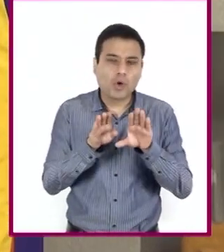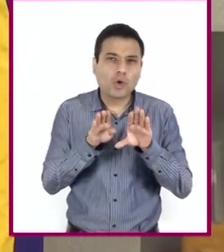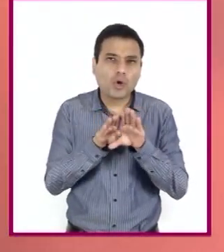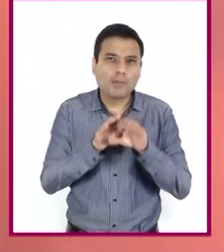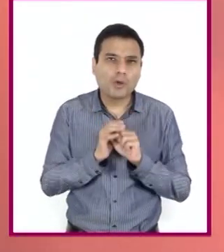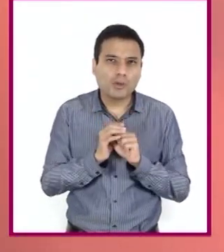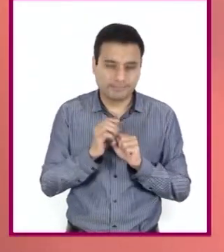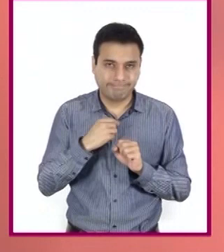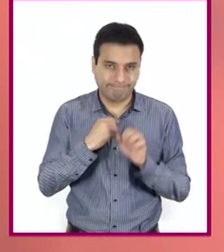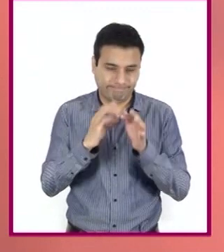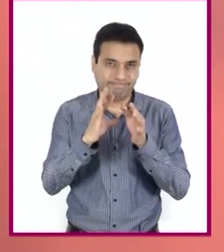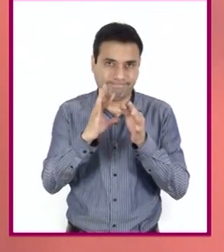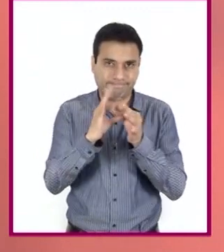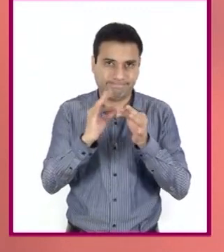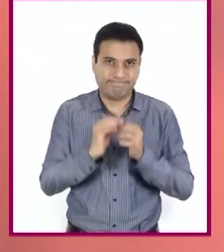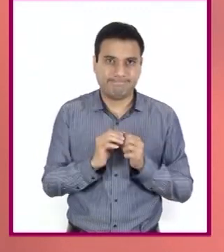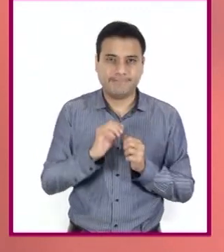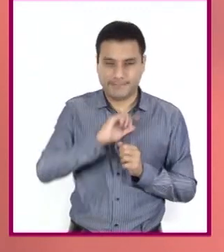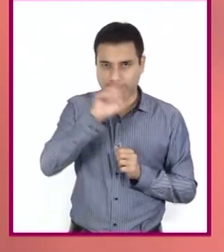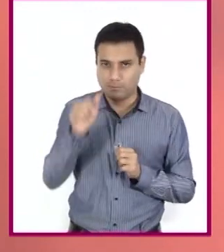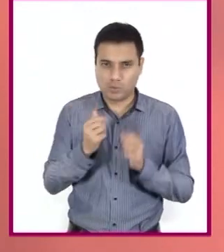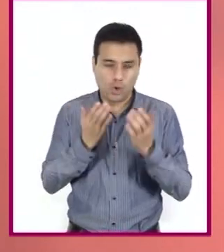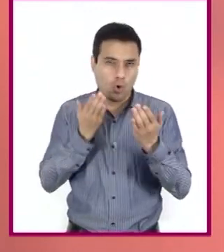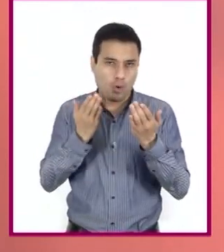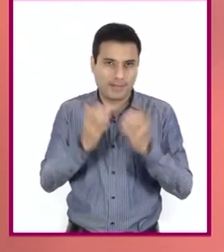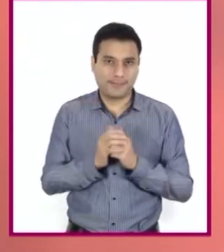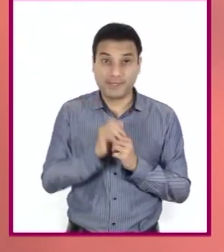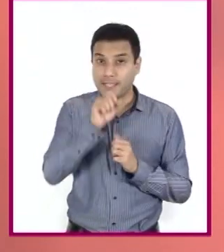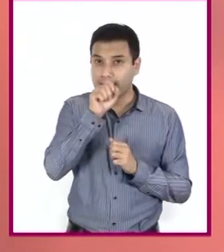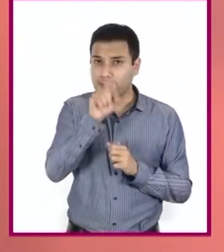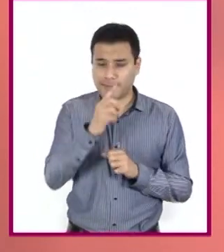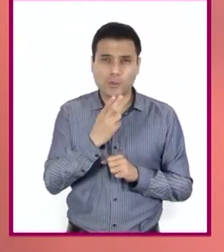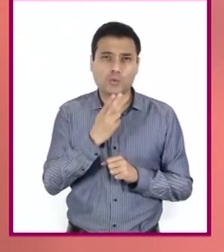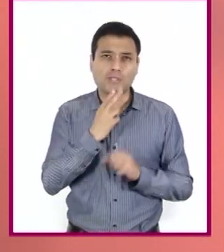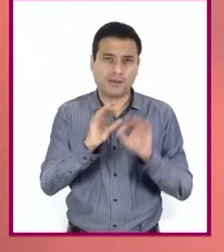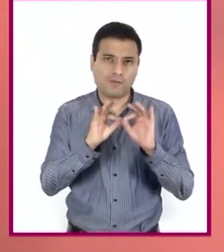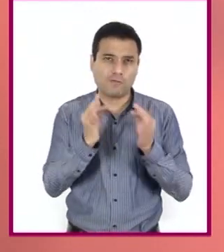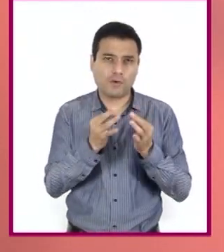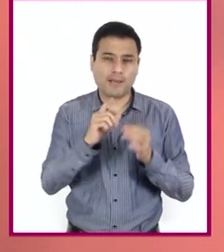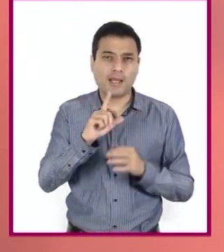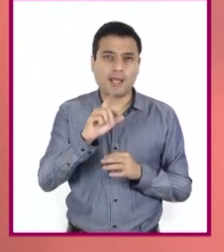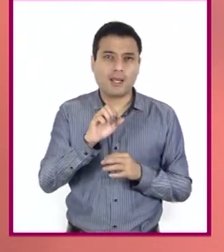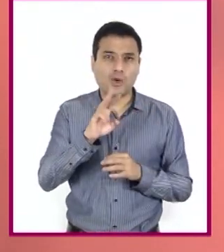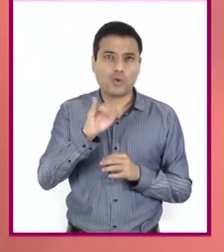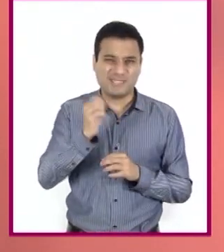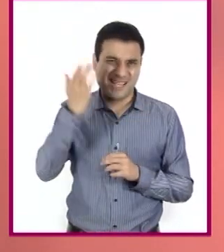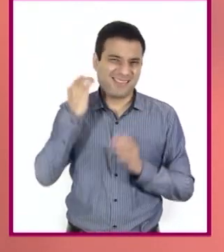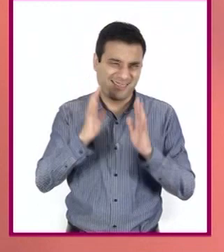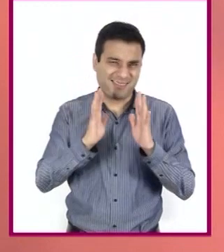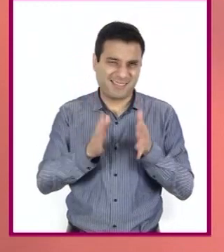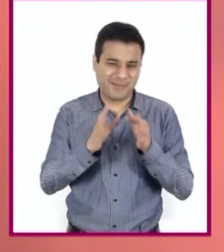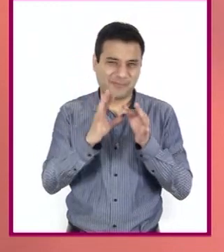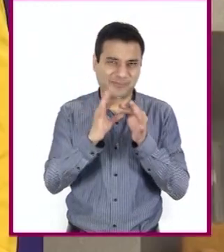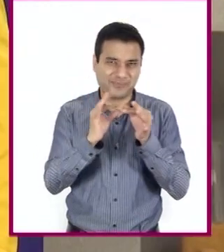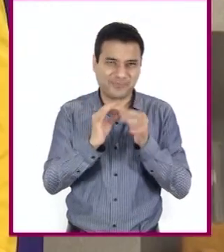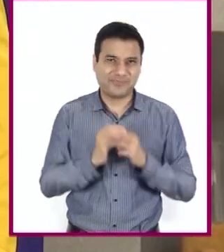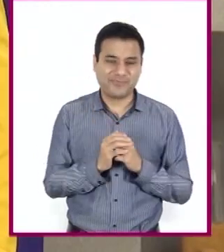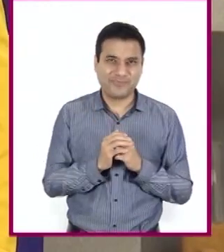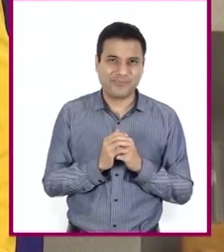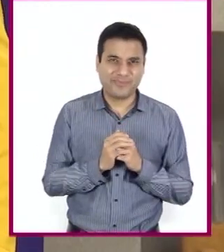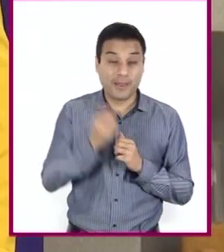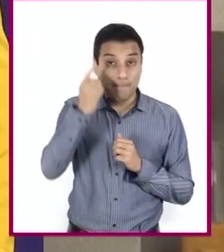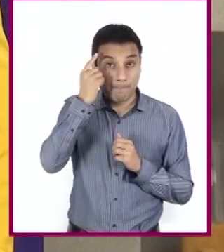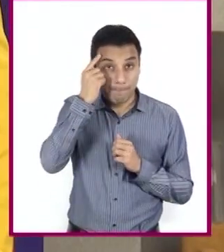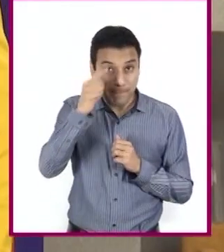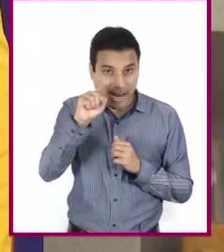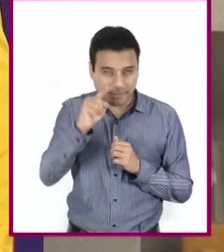para observar y comparar sus propiedades. También utilizarán la estructura de Lewis, que revisamos en sesiones anteriores, para